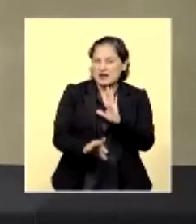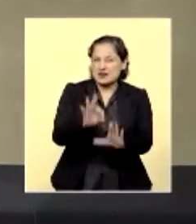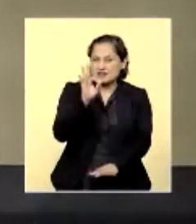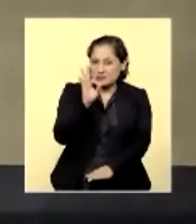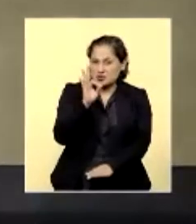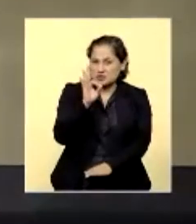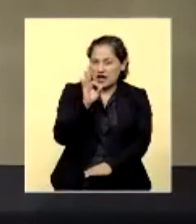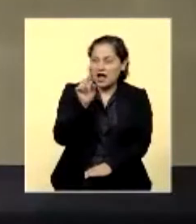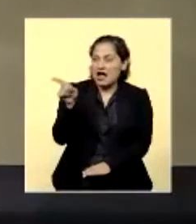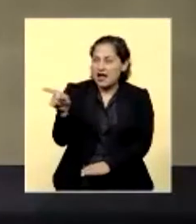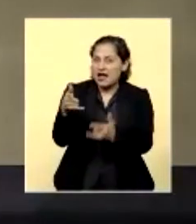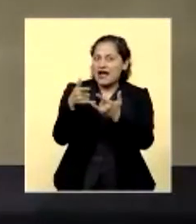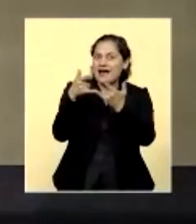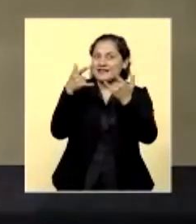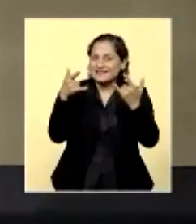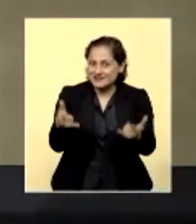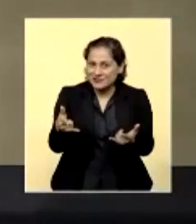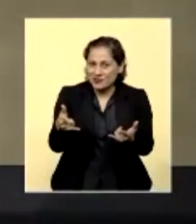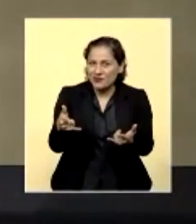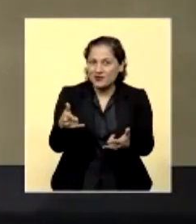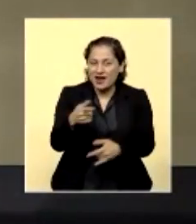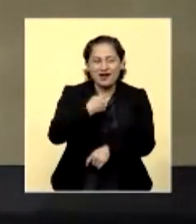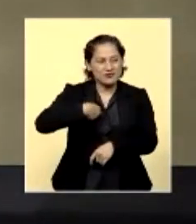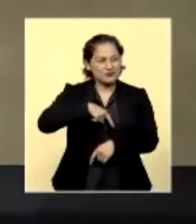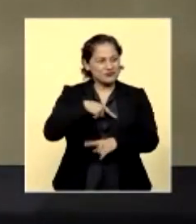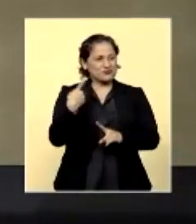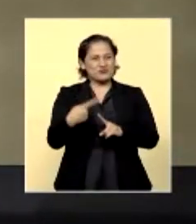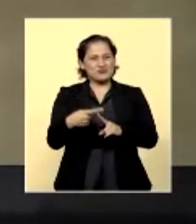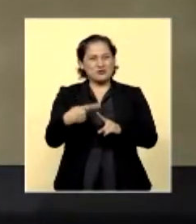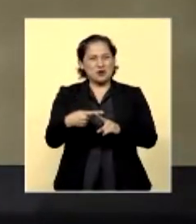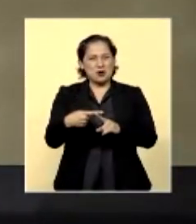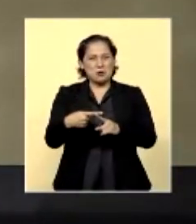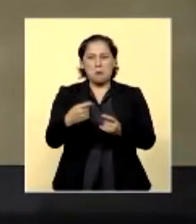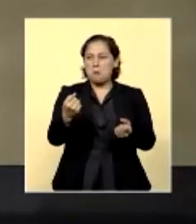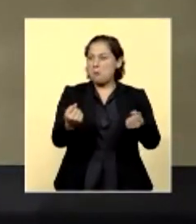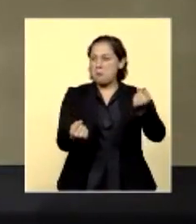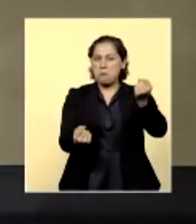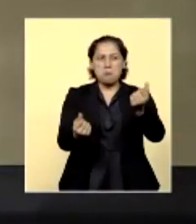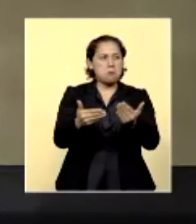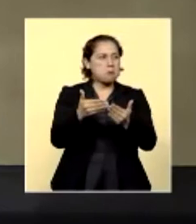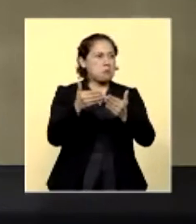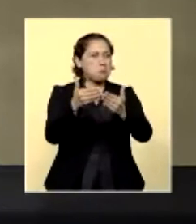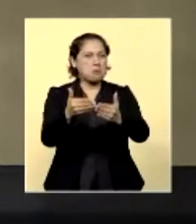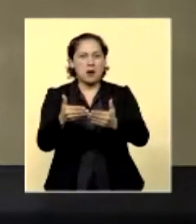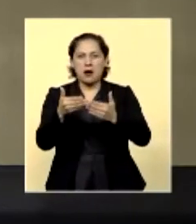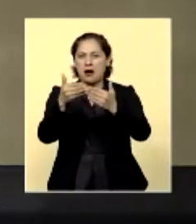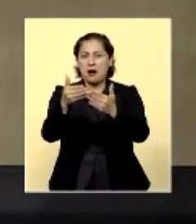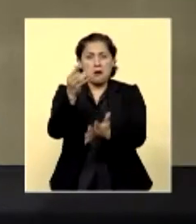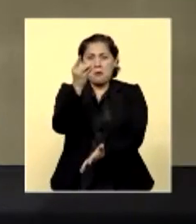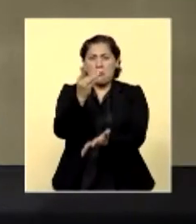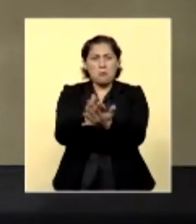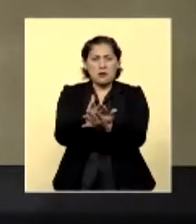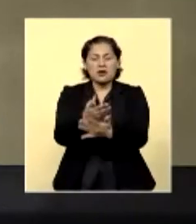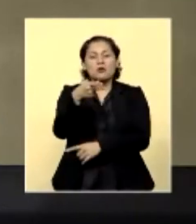su analogía. Nós somos navegadores. Solo somos navegantes. Mas não somos navegadores. Pero para no somos navegantes.